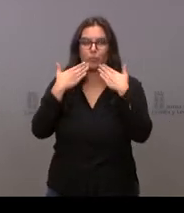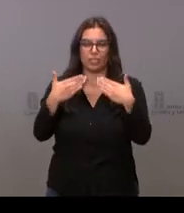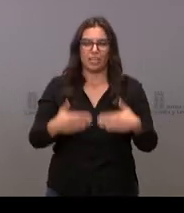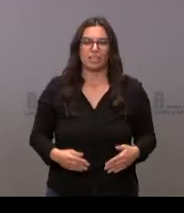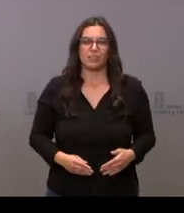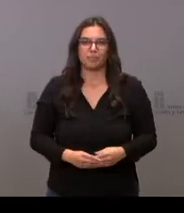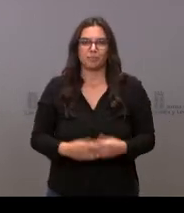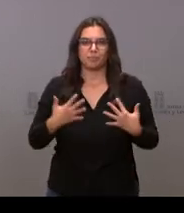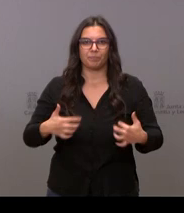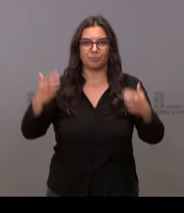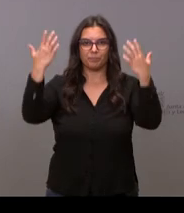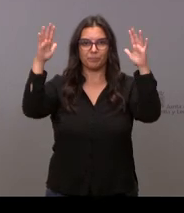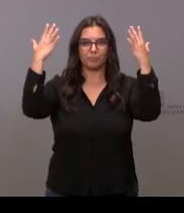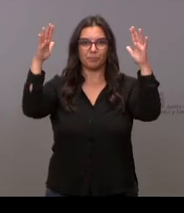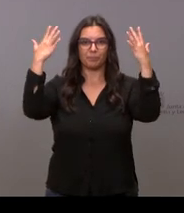gracias